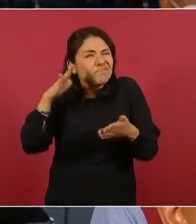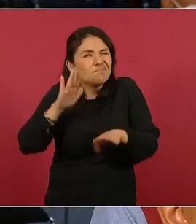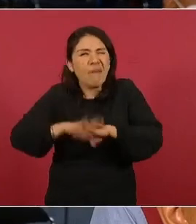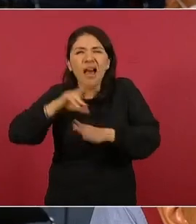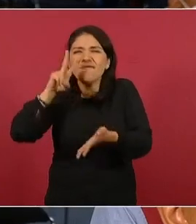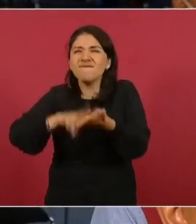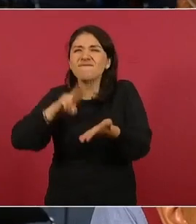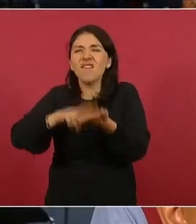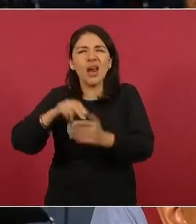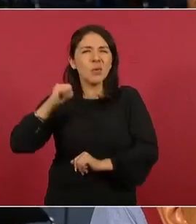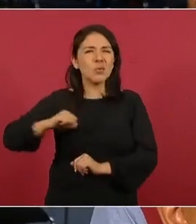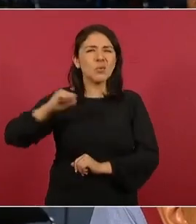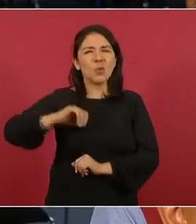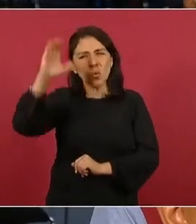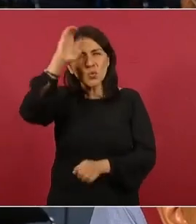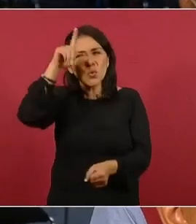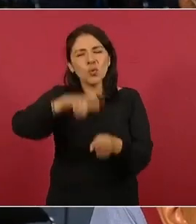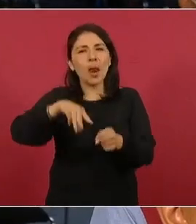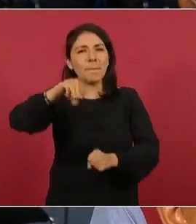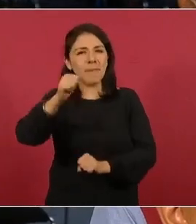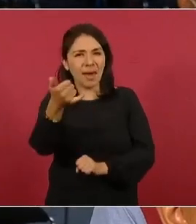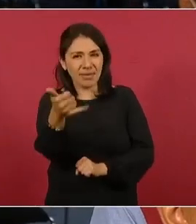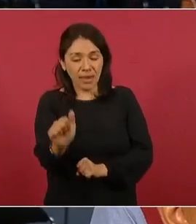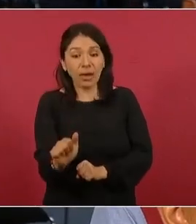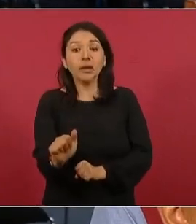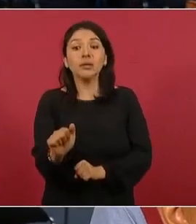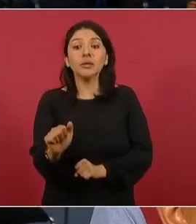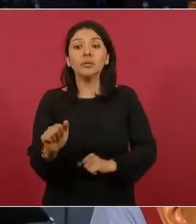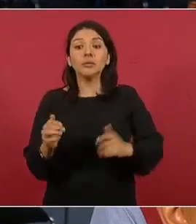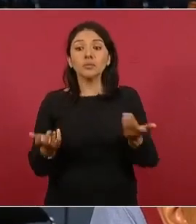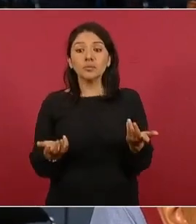la cultura maya, pero